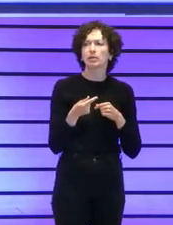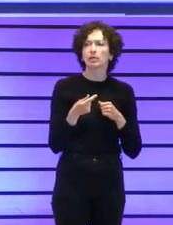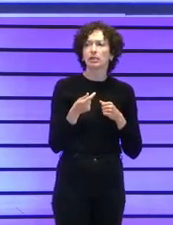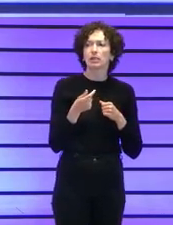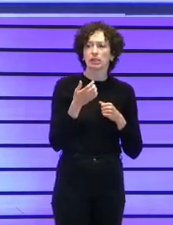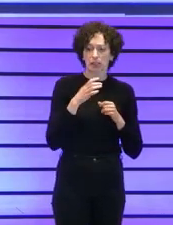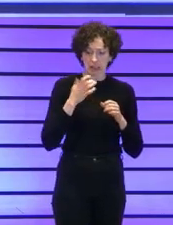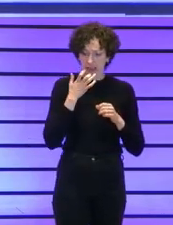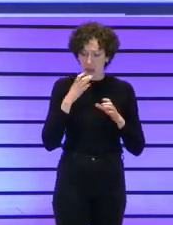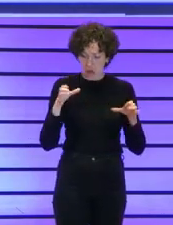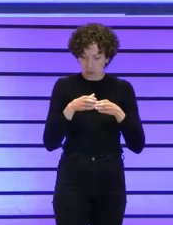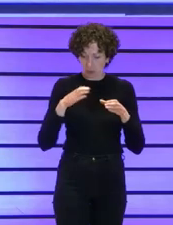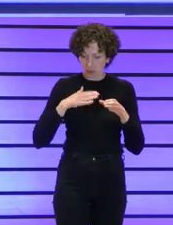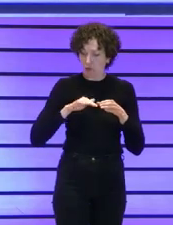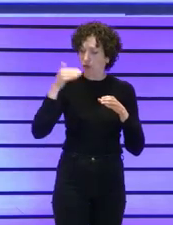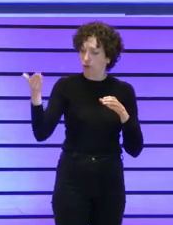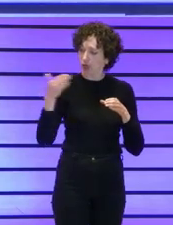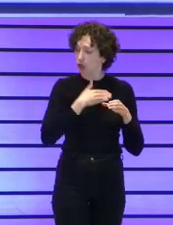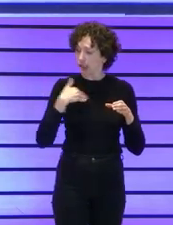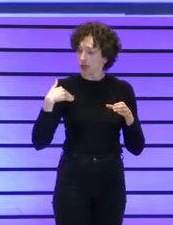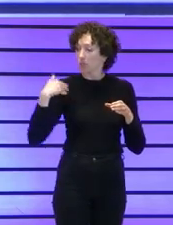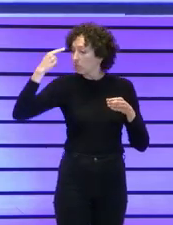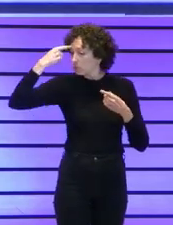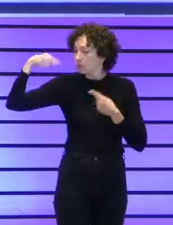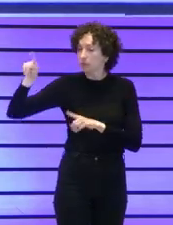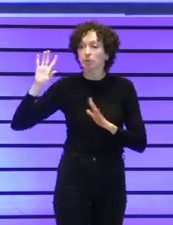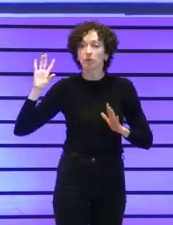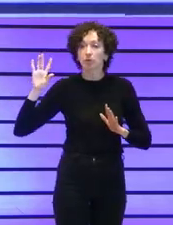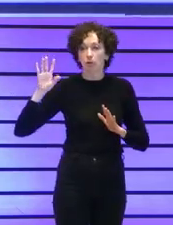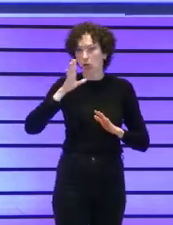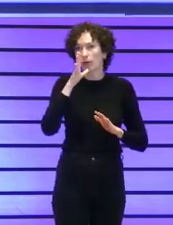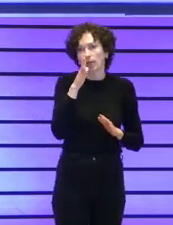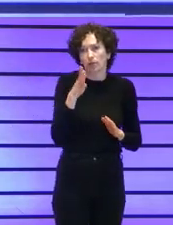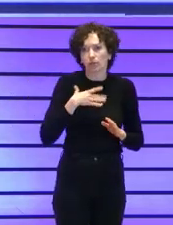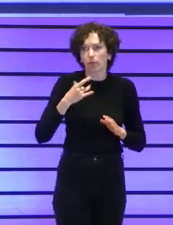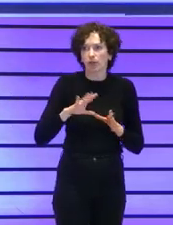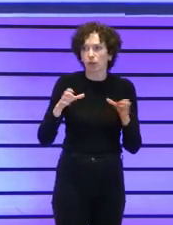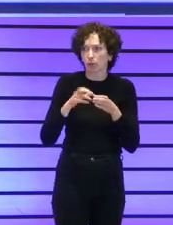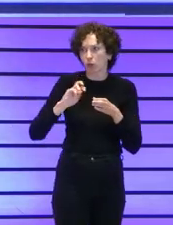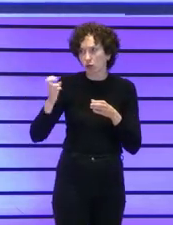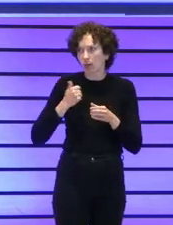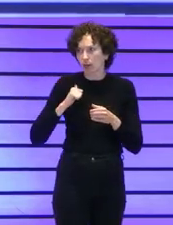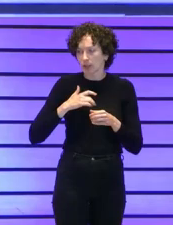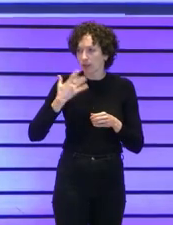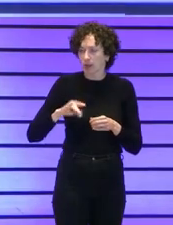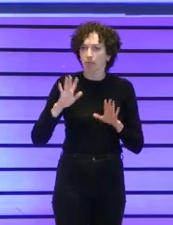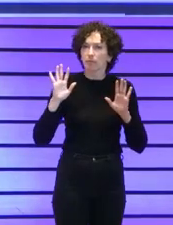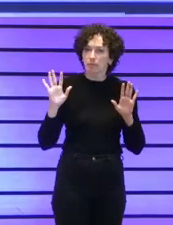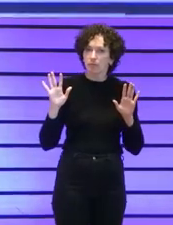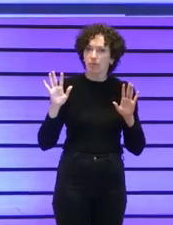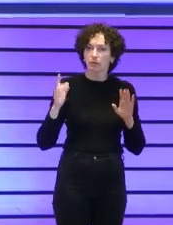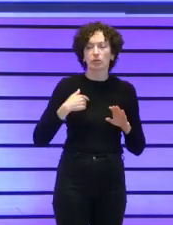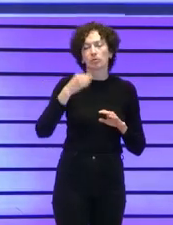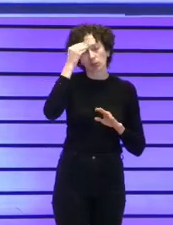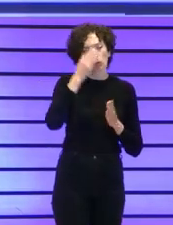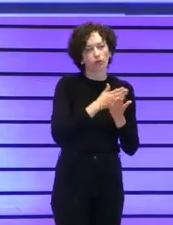de tu colectivo, porque puede haber otros colectivos que se beneficien, ¿no? de eso. Entonces, bueno, yo creo que hay muchas